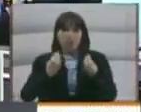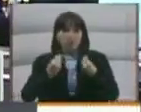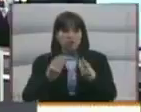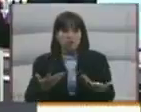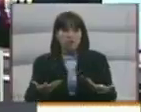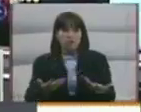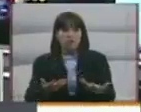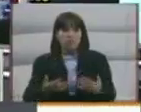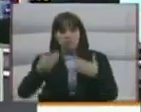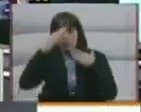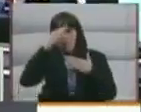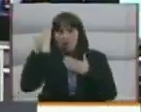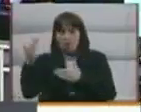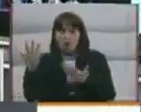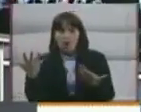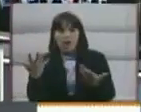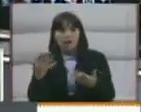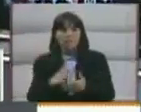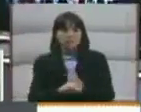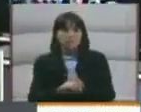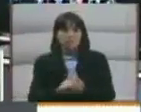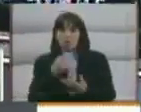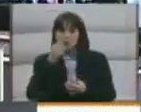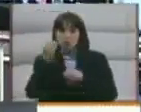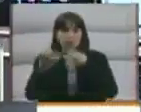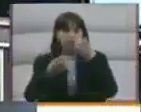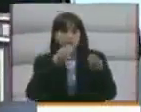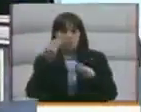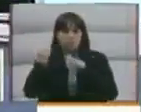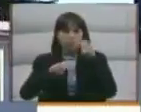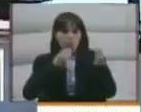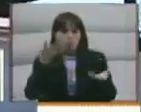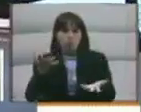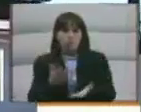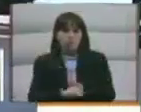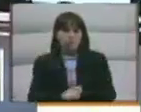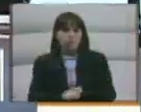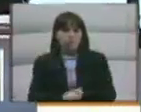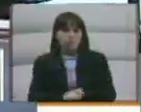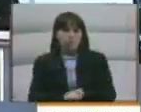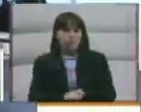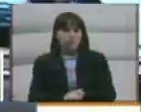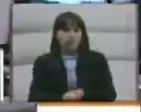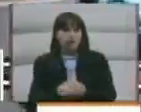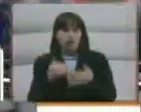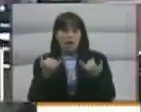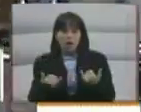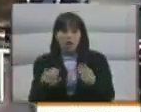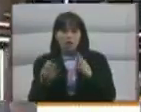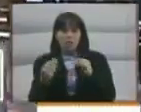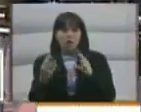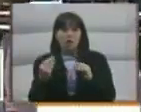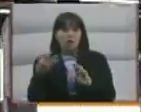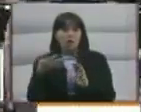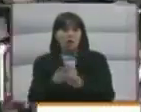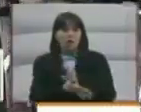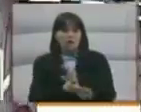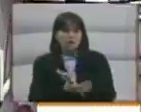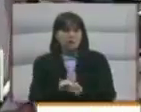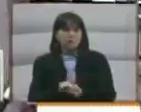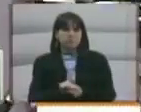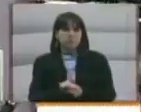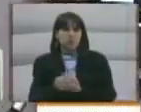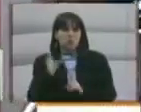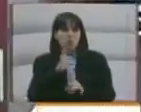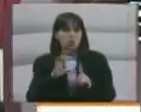hola Pérez, Milagrito nos manda besos. Miren, vamos a ahora hablar de un fenómeno también cultural que se dio